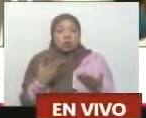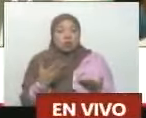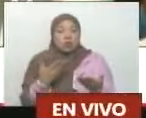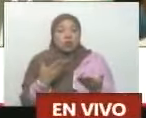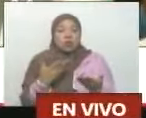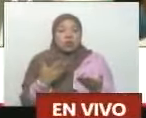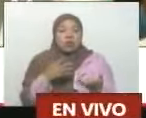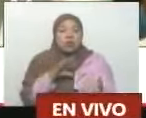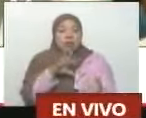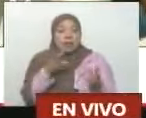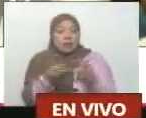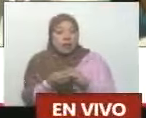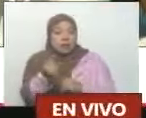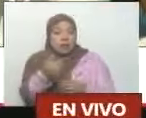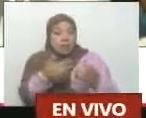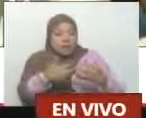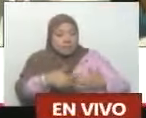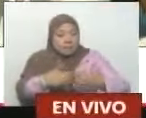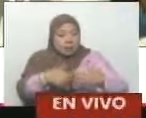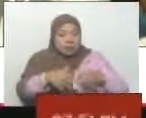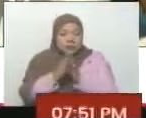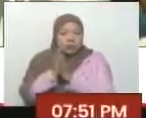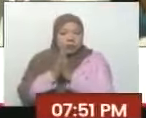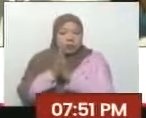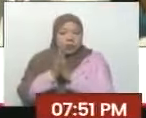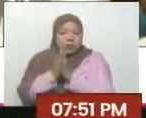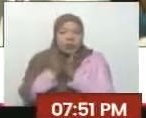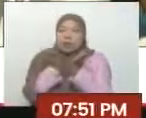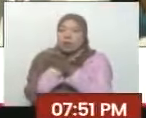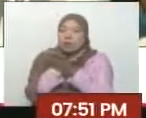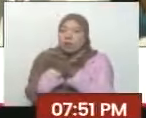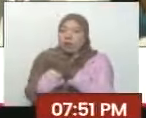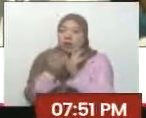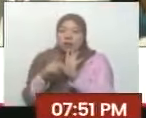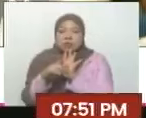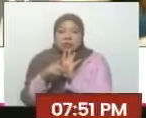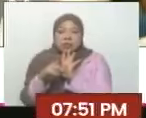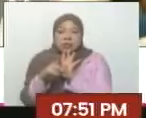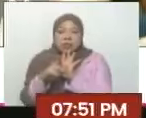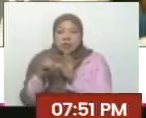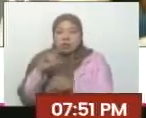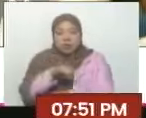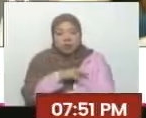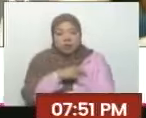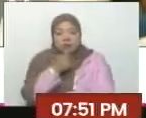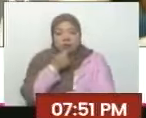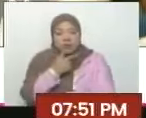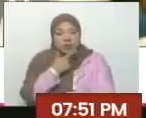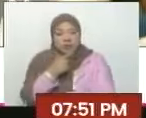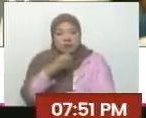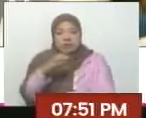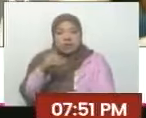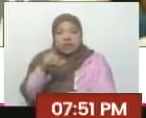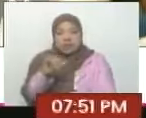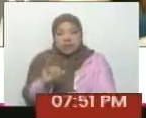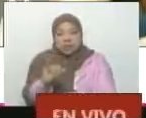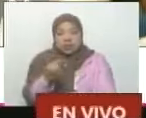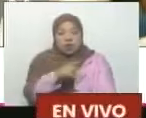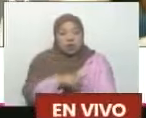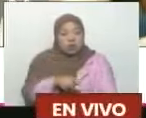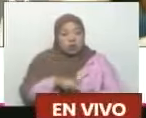se transforma en inversión en escuelas, liceos, universidades, CDI,